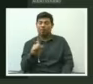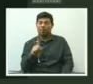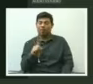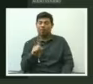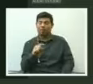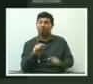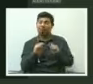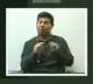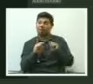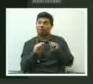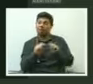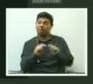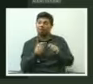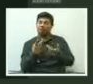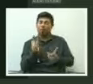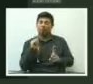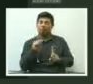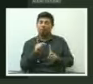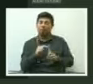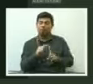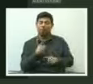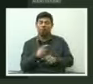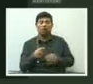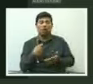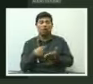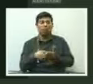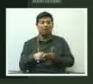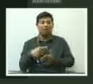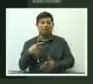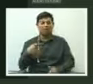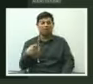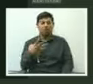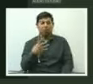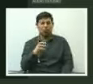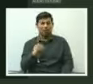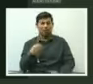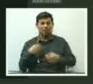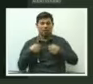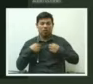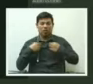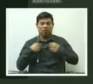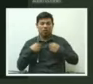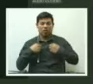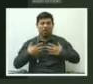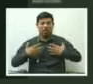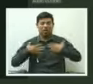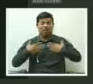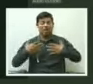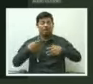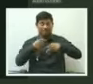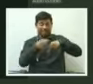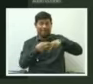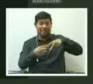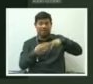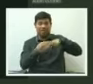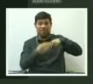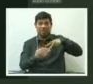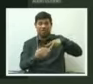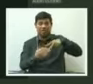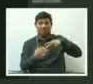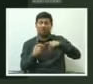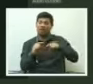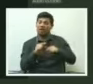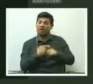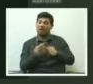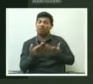de este proyecto financiando compra de 140 trajes confeccionados en tela antiflama, cotona y pantalón. Asimismo, debido a la proximidad de la fecha de